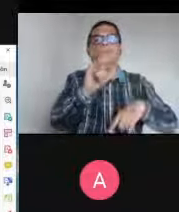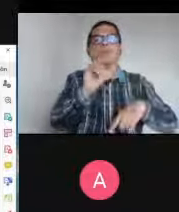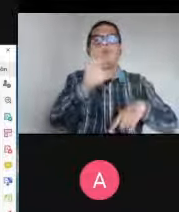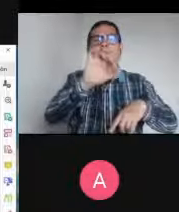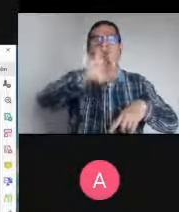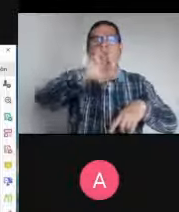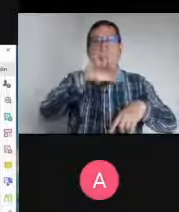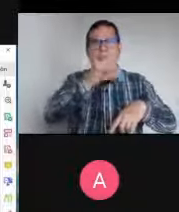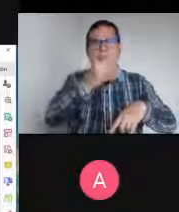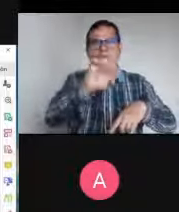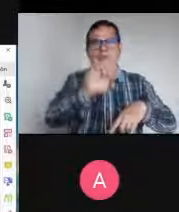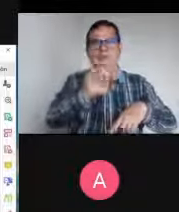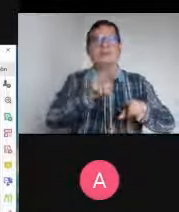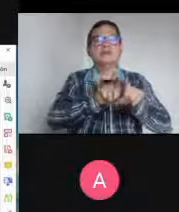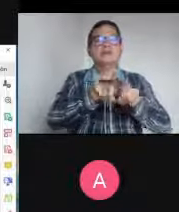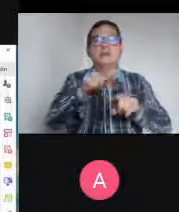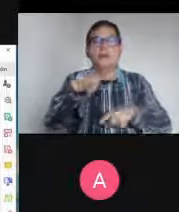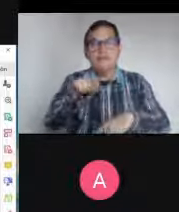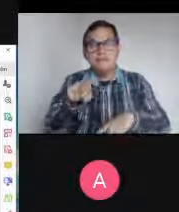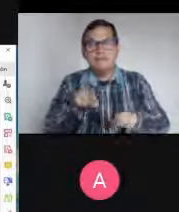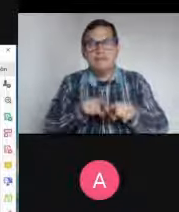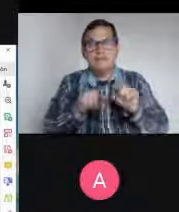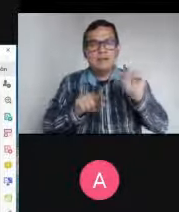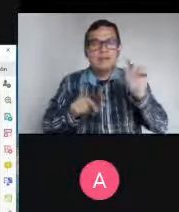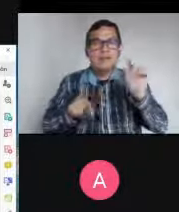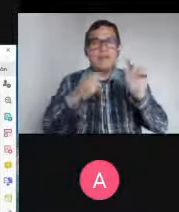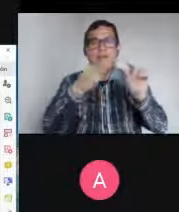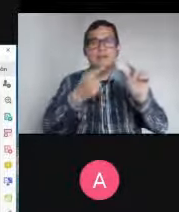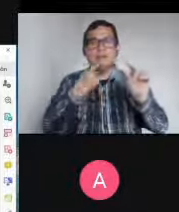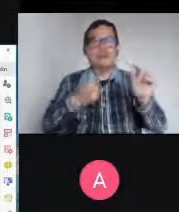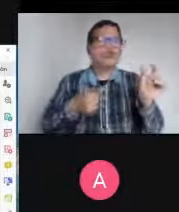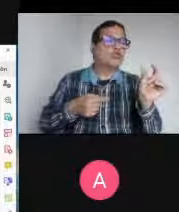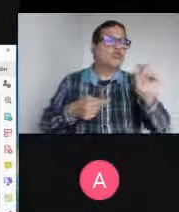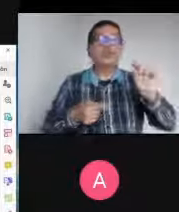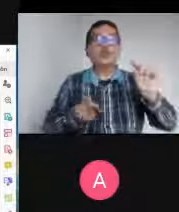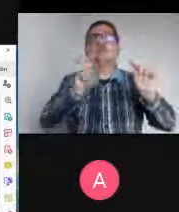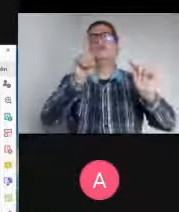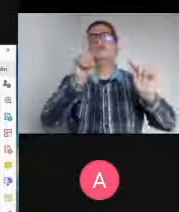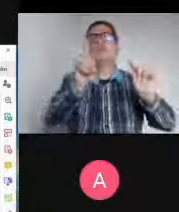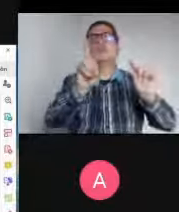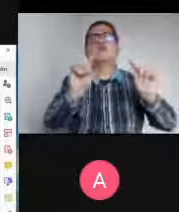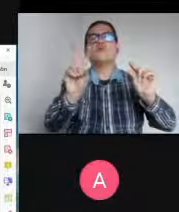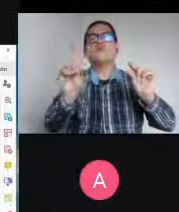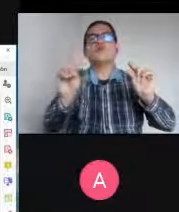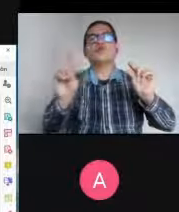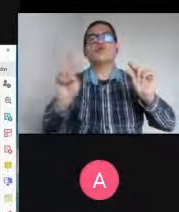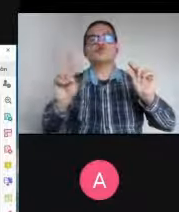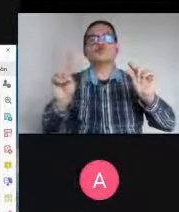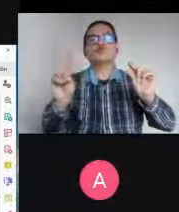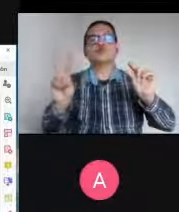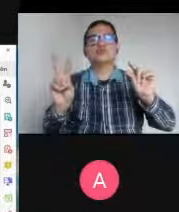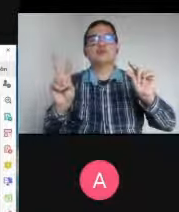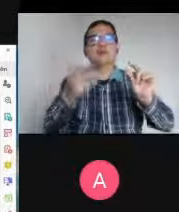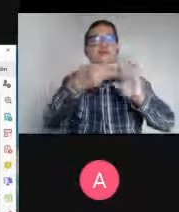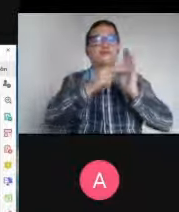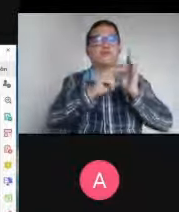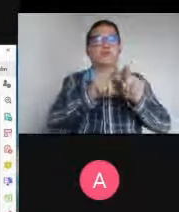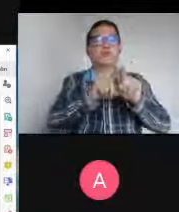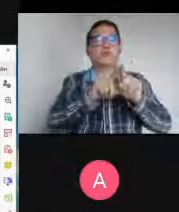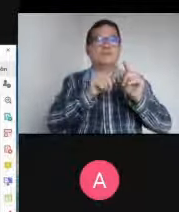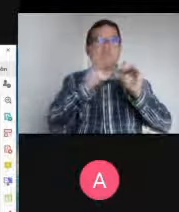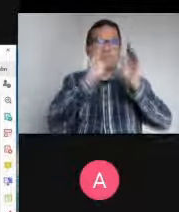Entonces, si esta perillita está en 2 voltios, significa que cada uno de estos cuadritos